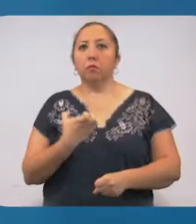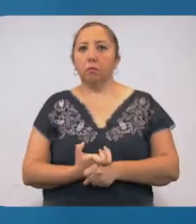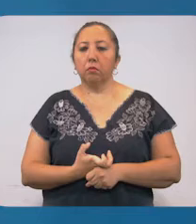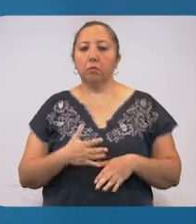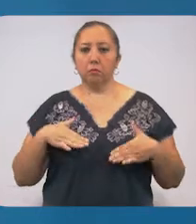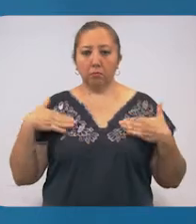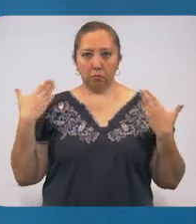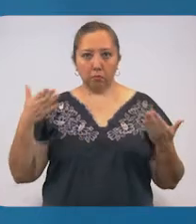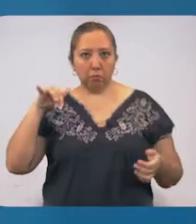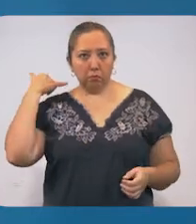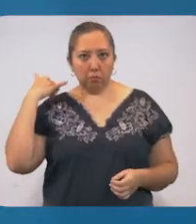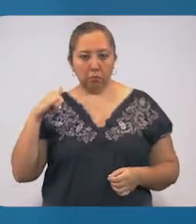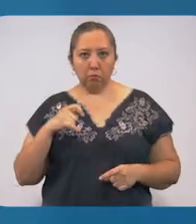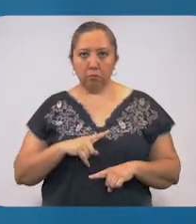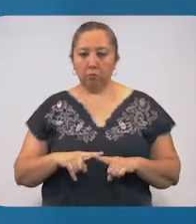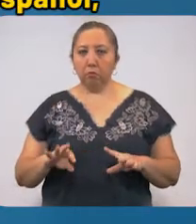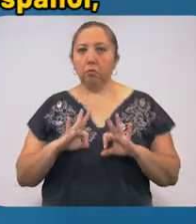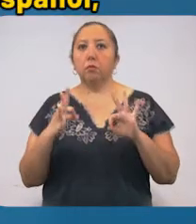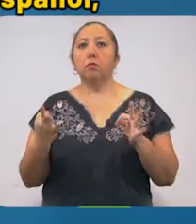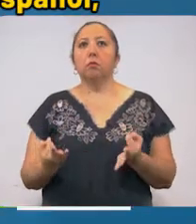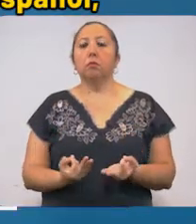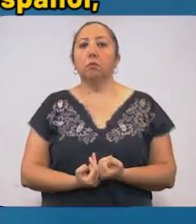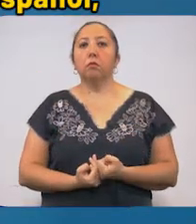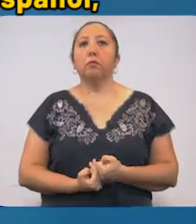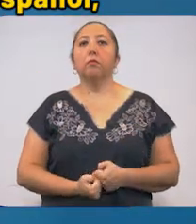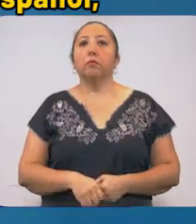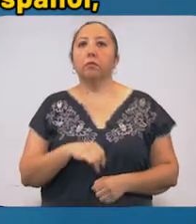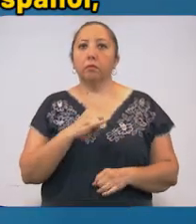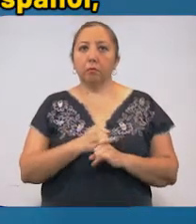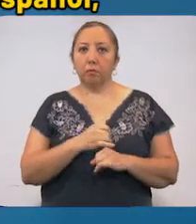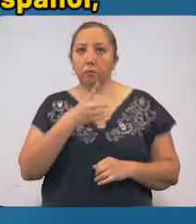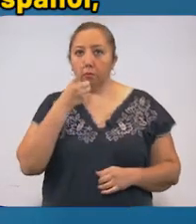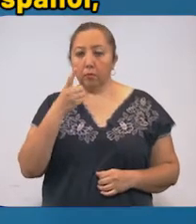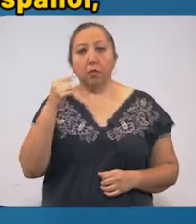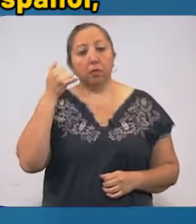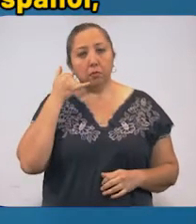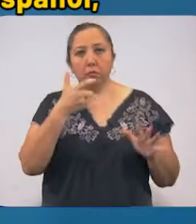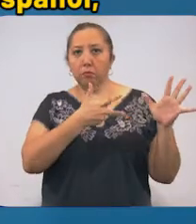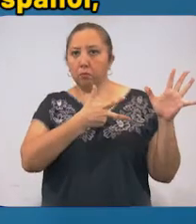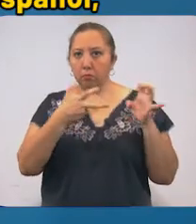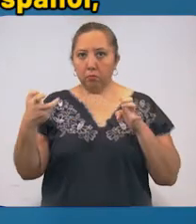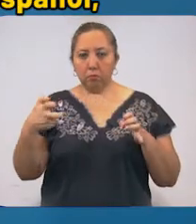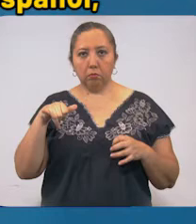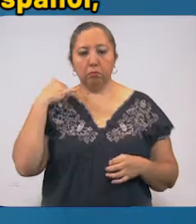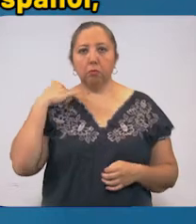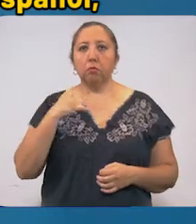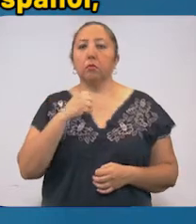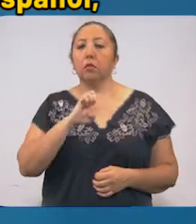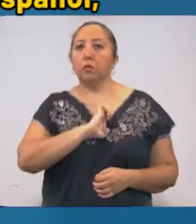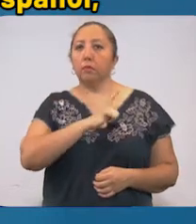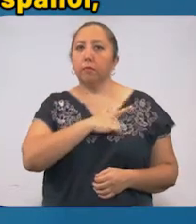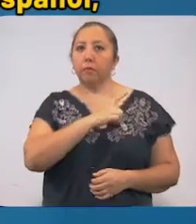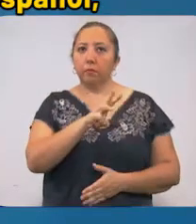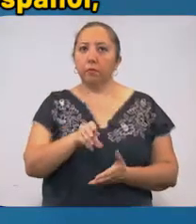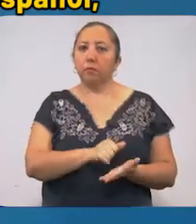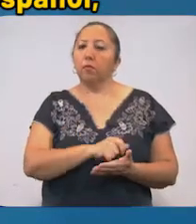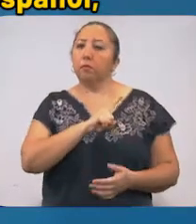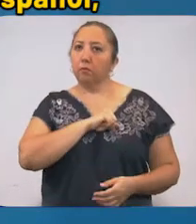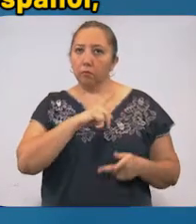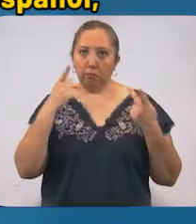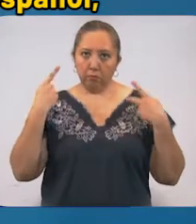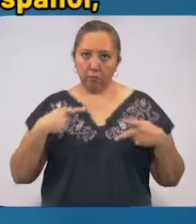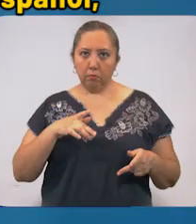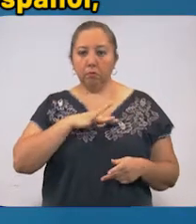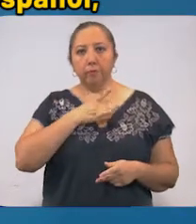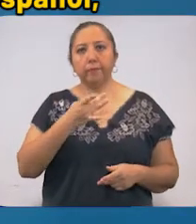a disposición de los yucatecos diversos canales en la línea telefónica 800 yucatán se tiene en español y en maya y es para uso exclusivo